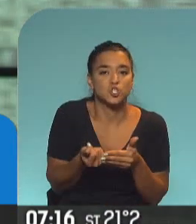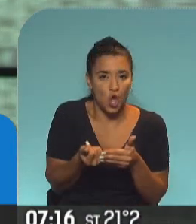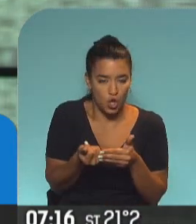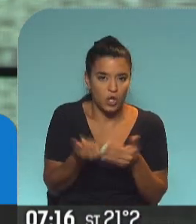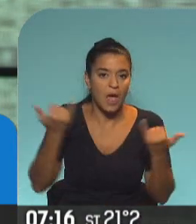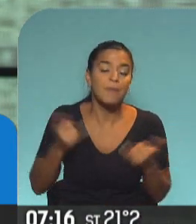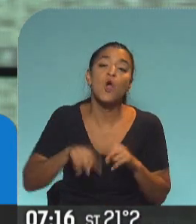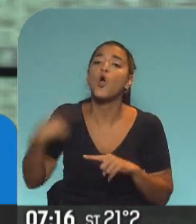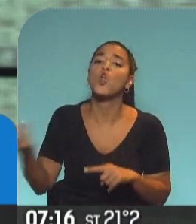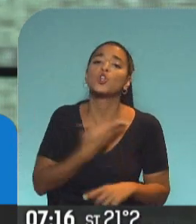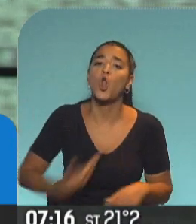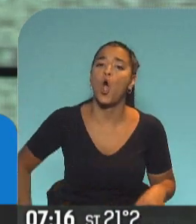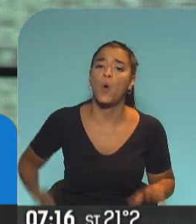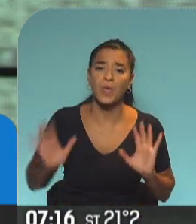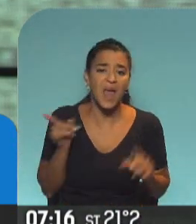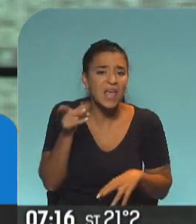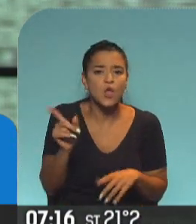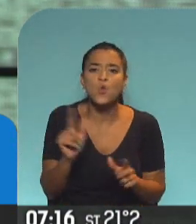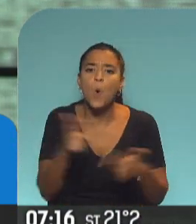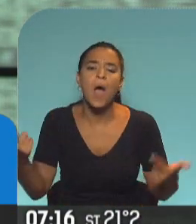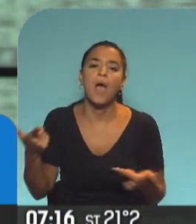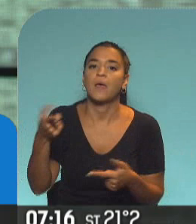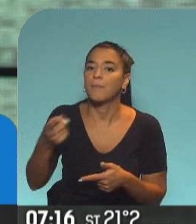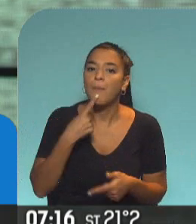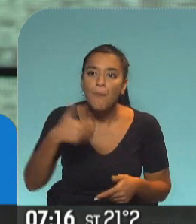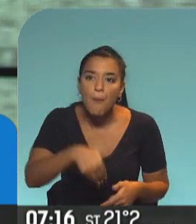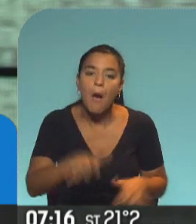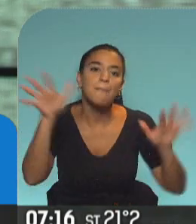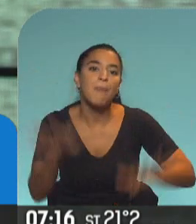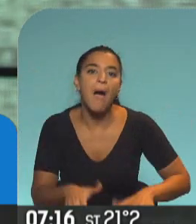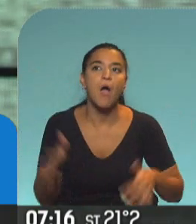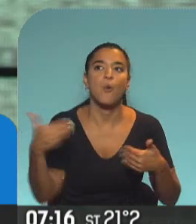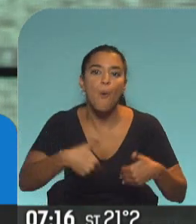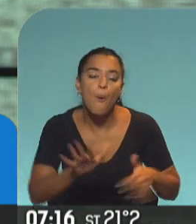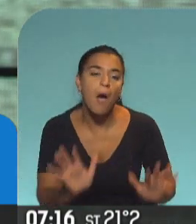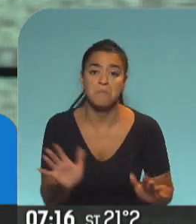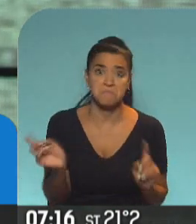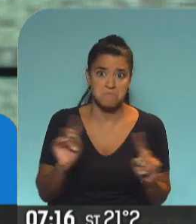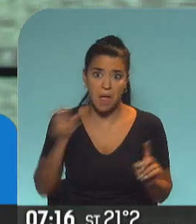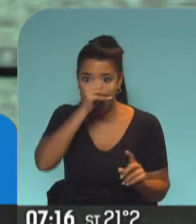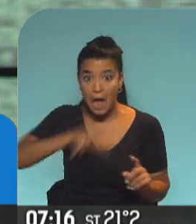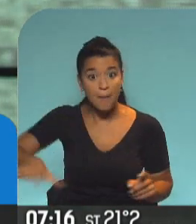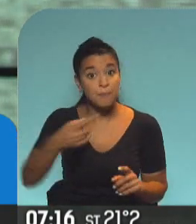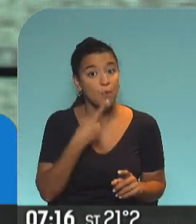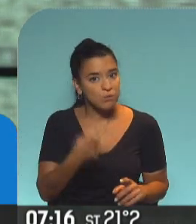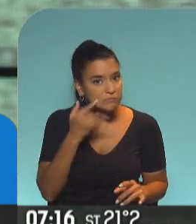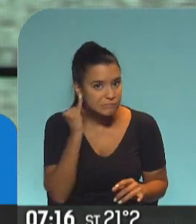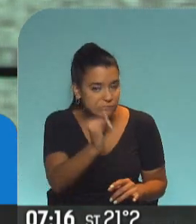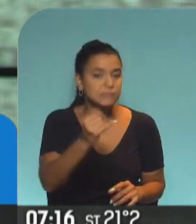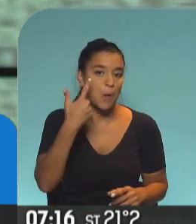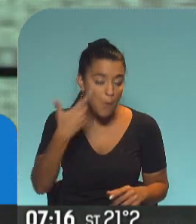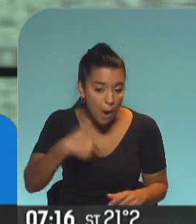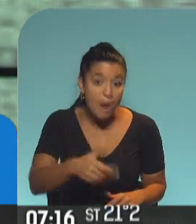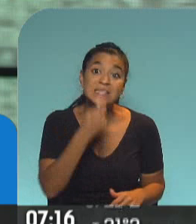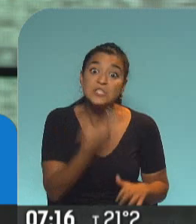otro gobierno. Claro. Y allí no había amenazas de paro constantes. El campo ya está hablando de un paro, que si suben